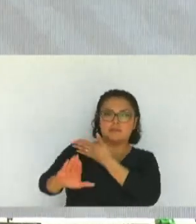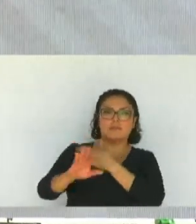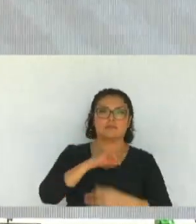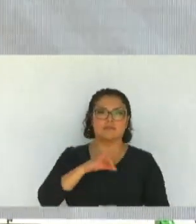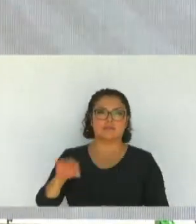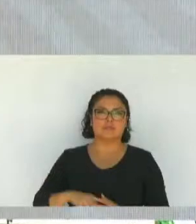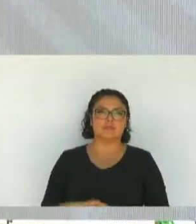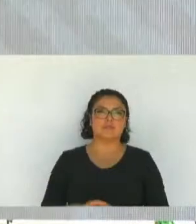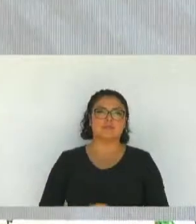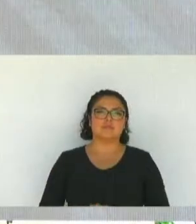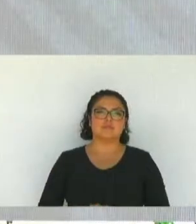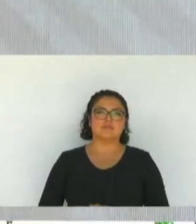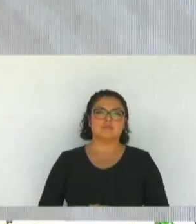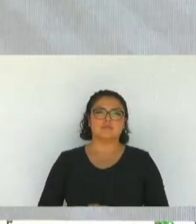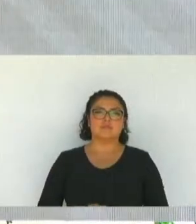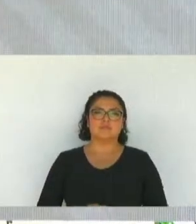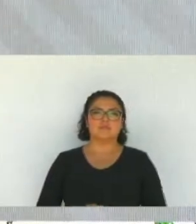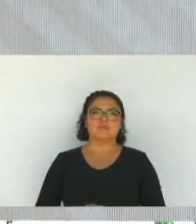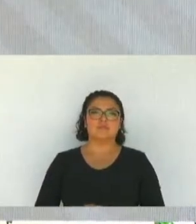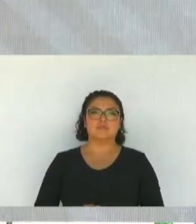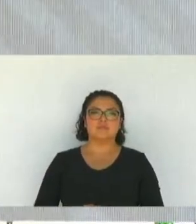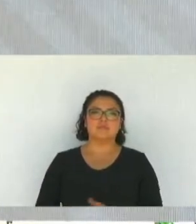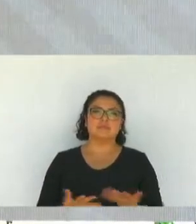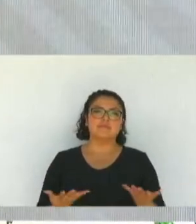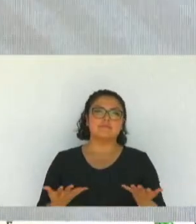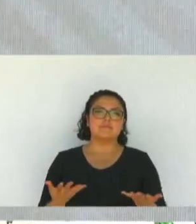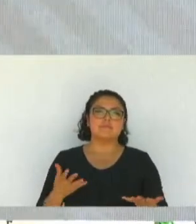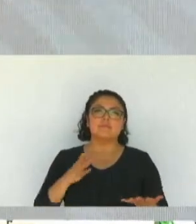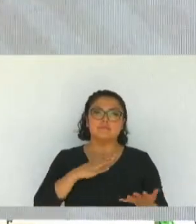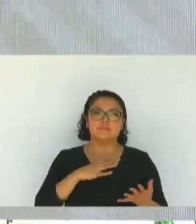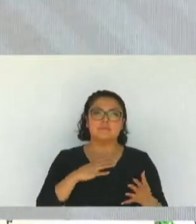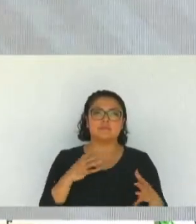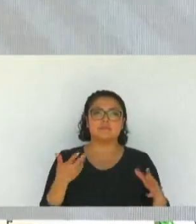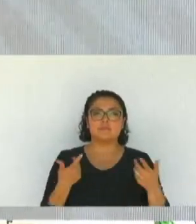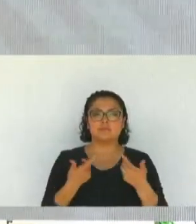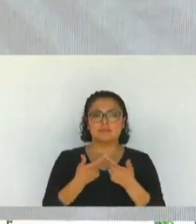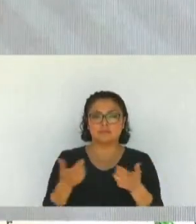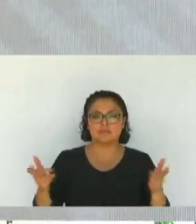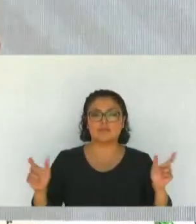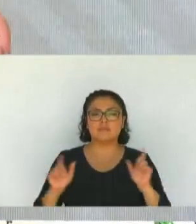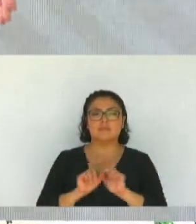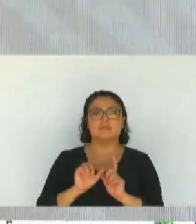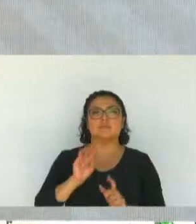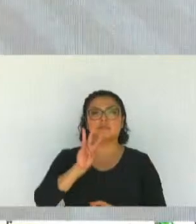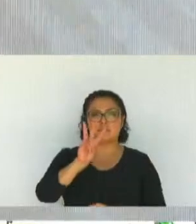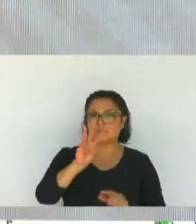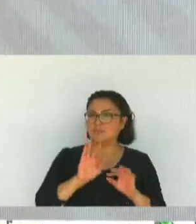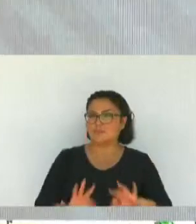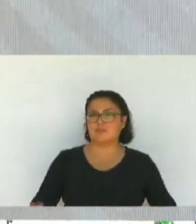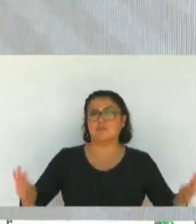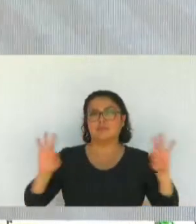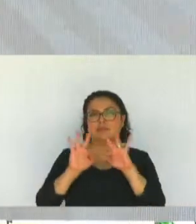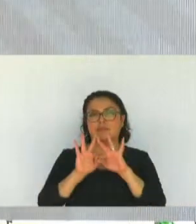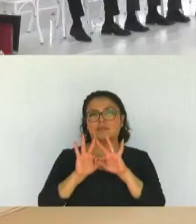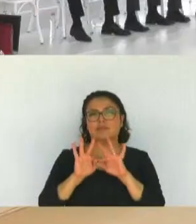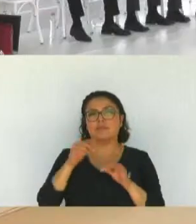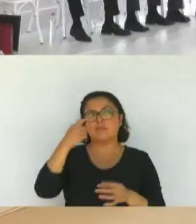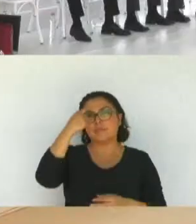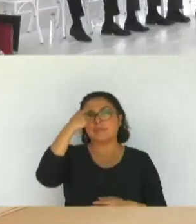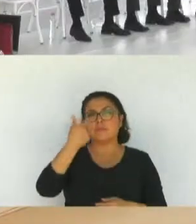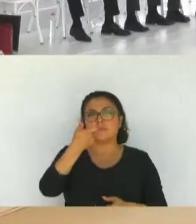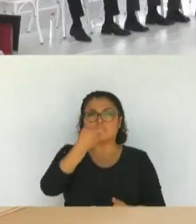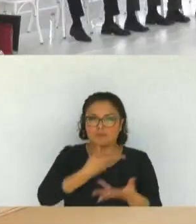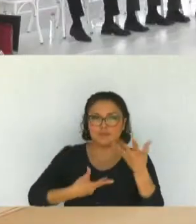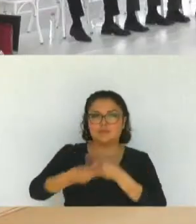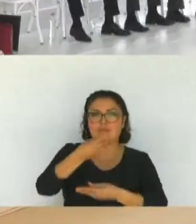importantes es que tres actividades, tres sectores grandes de la economía, se sumaban a las actividades que ya eran